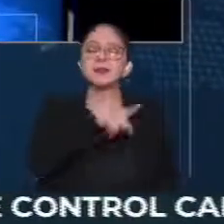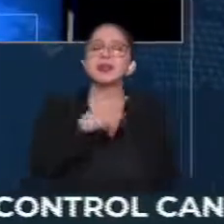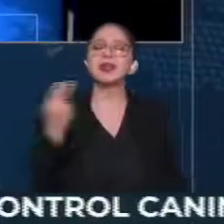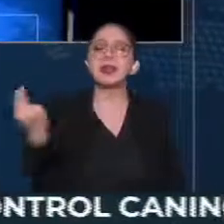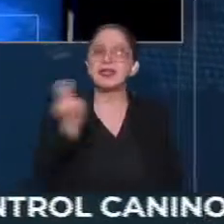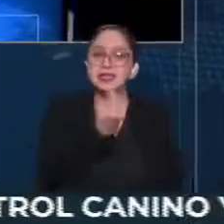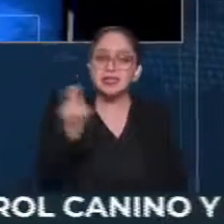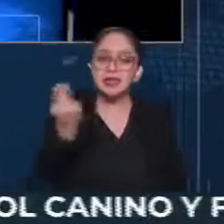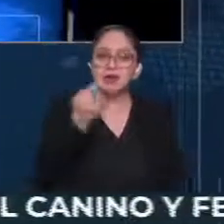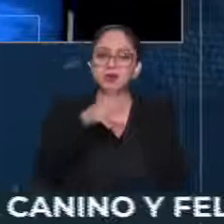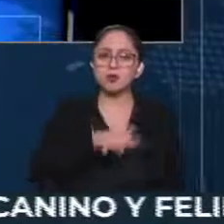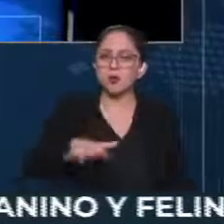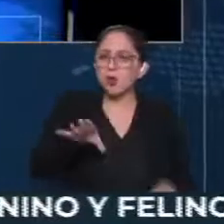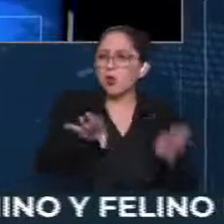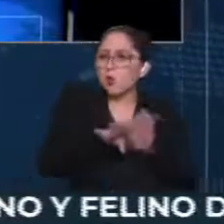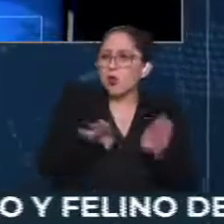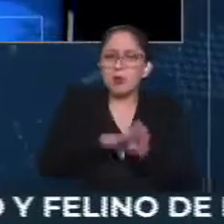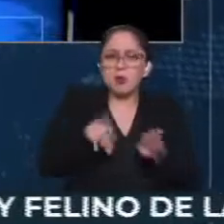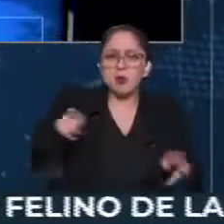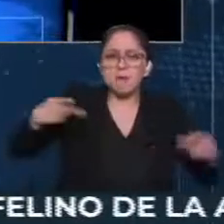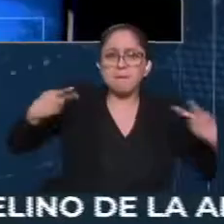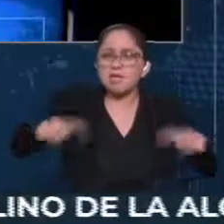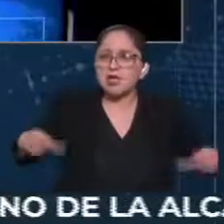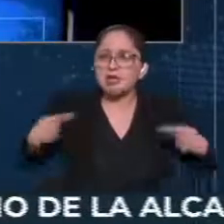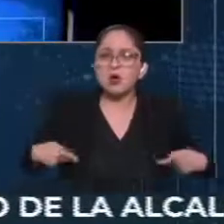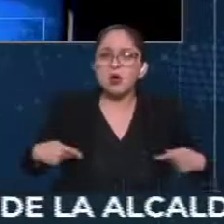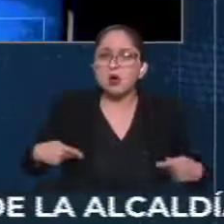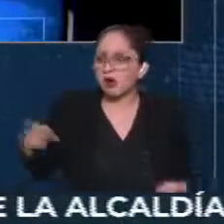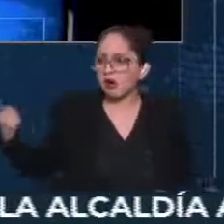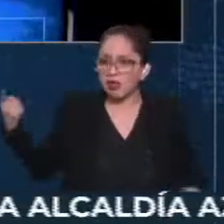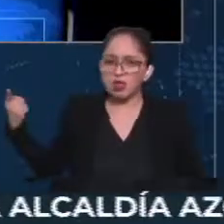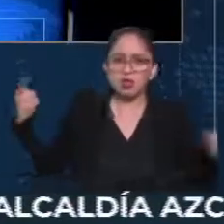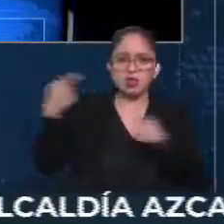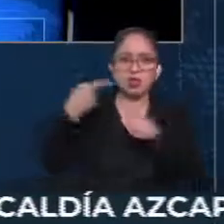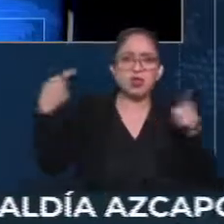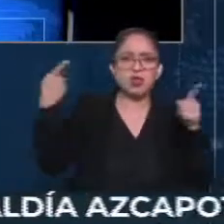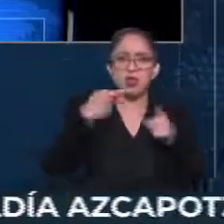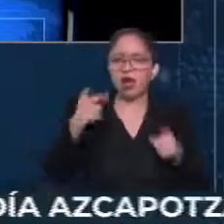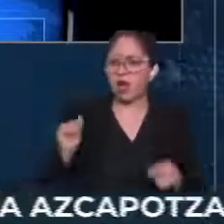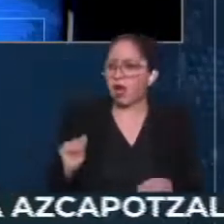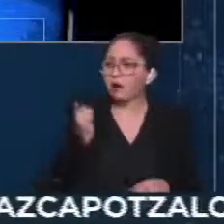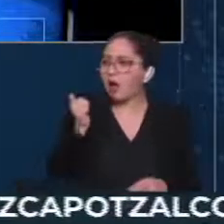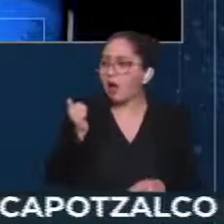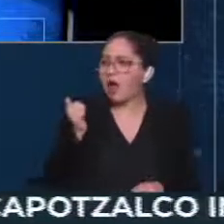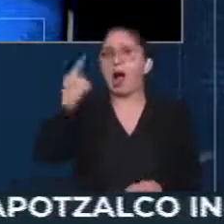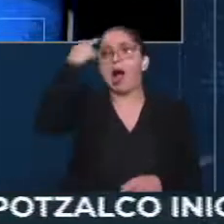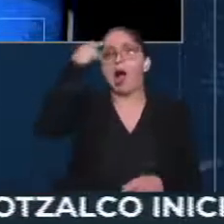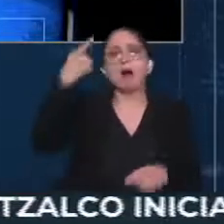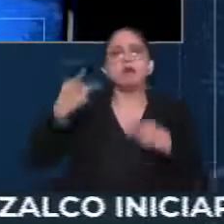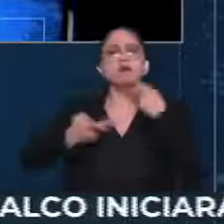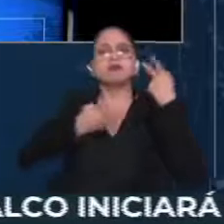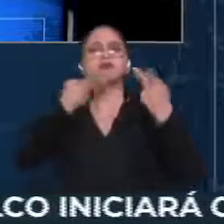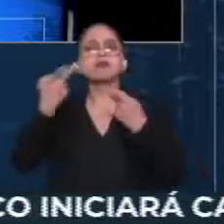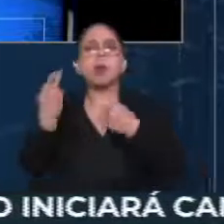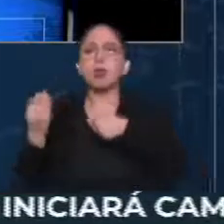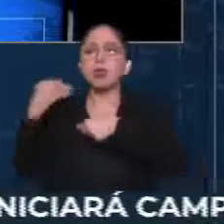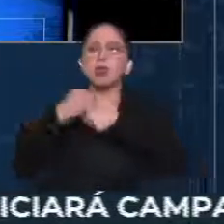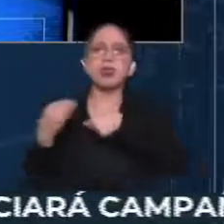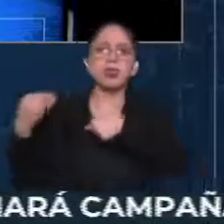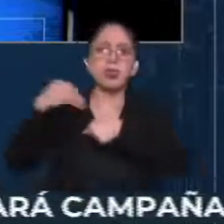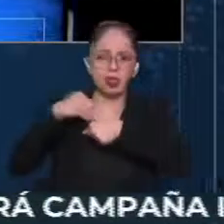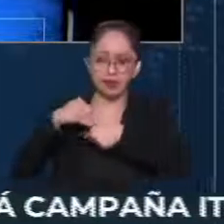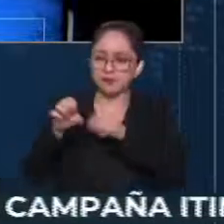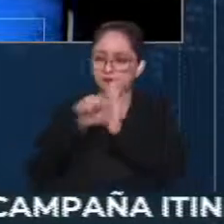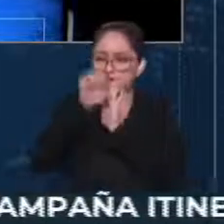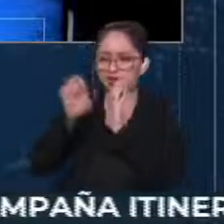esta canallada también de los medios de comunicación aprovechándose de casos e inventando cosas. En el caso de